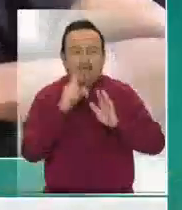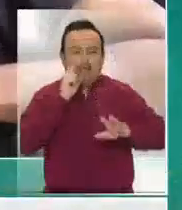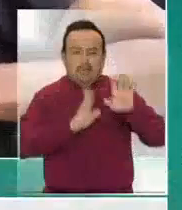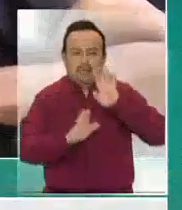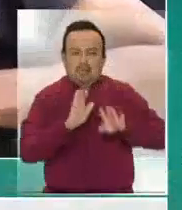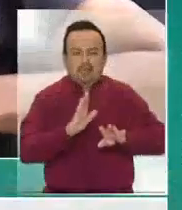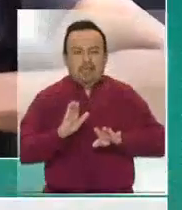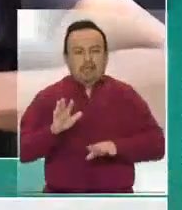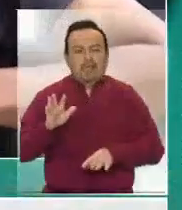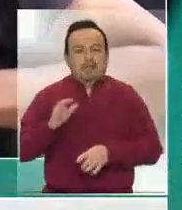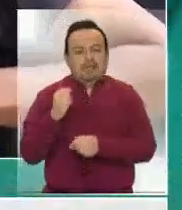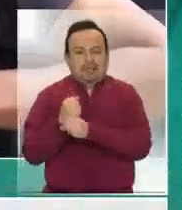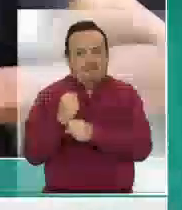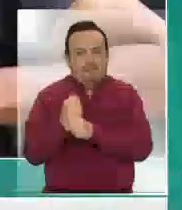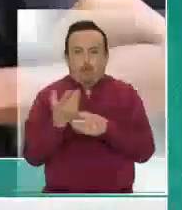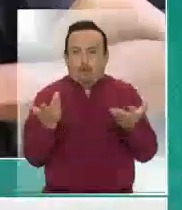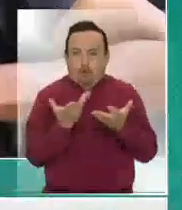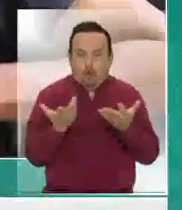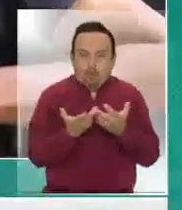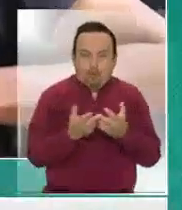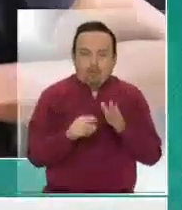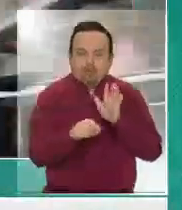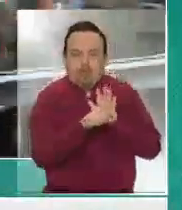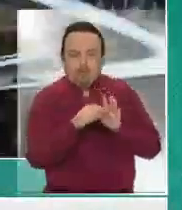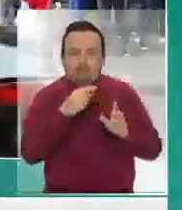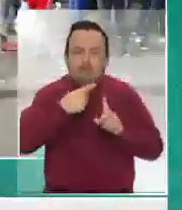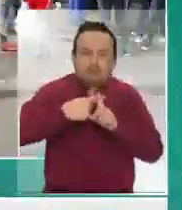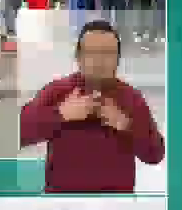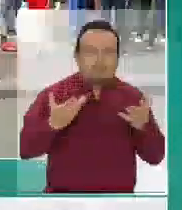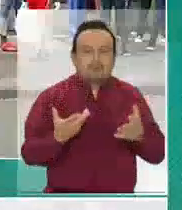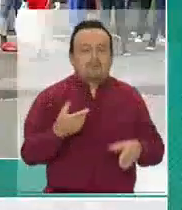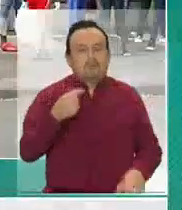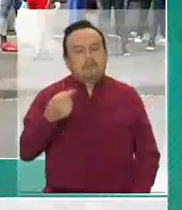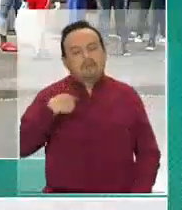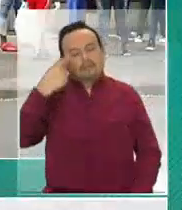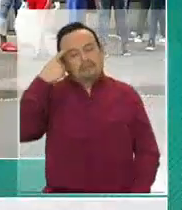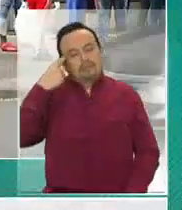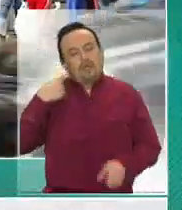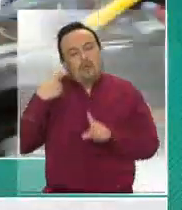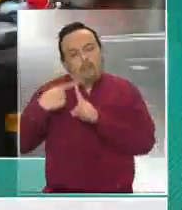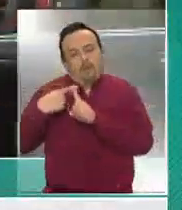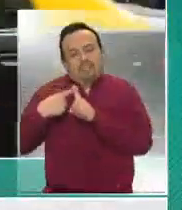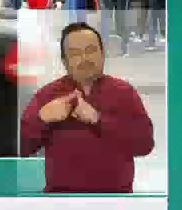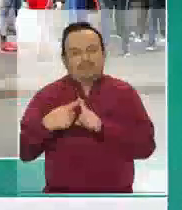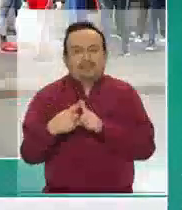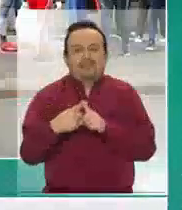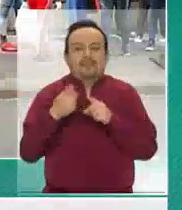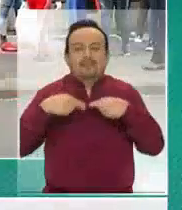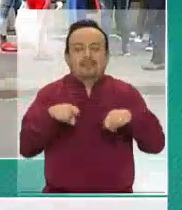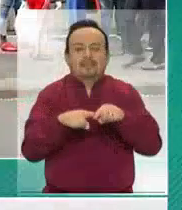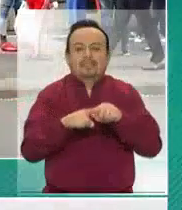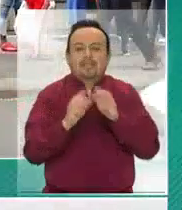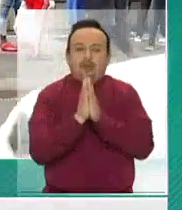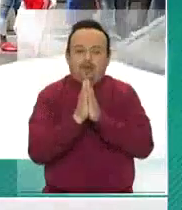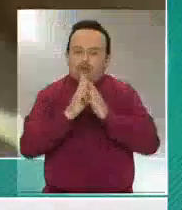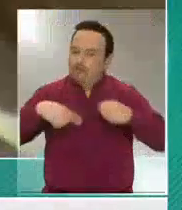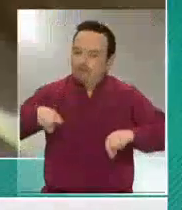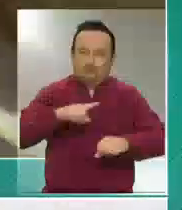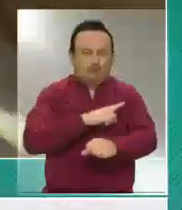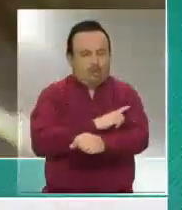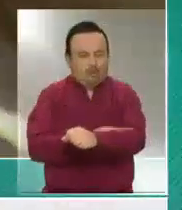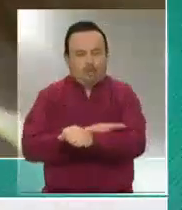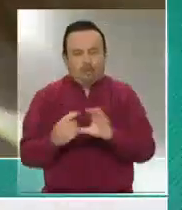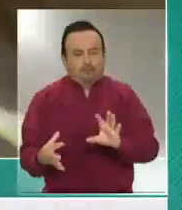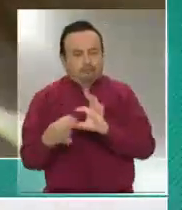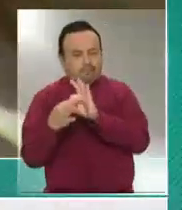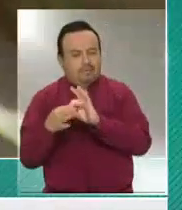empleo. No cómo va a funcionar, sino que qué repercusión va a tener. Pero pensemos y seamos optimistas que efectivamente todos van a hacer el máximo esfuerzo por mantener ese